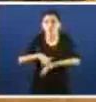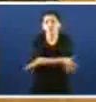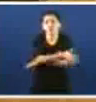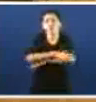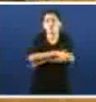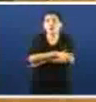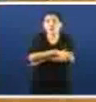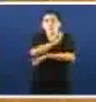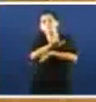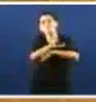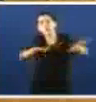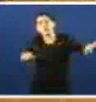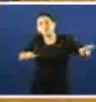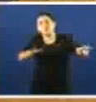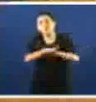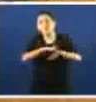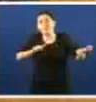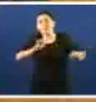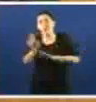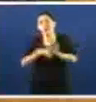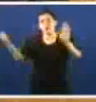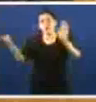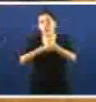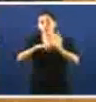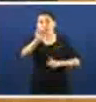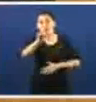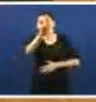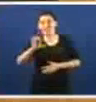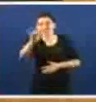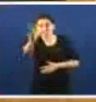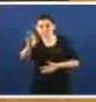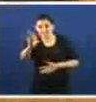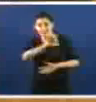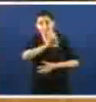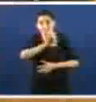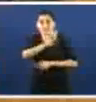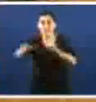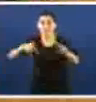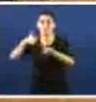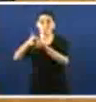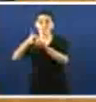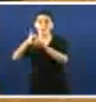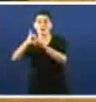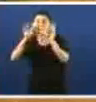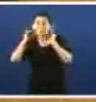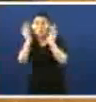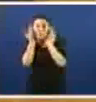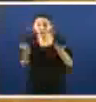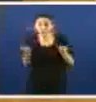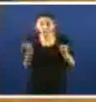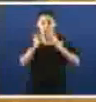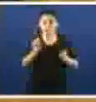absoluta nas Cortes para modificar determinadas leis? Cando fala de que o imposto sobre a renta das persoas físicas debe